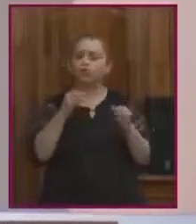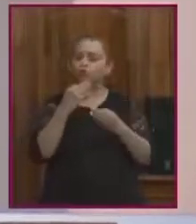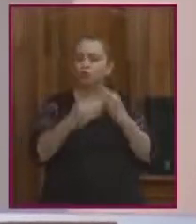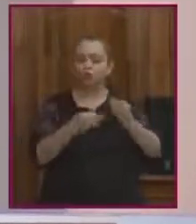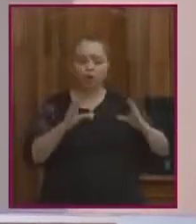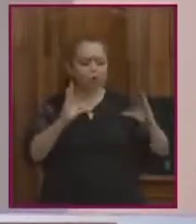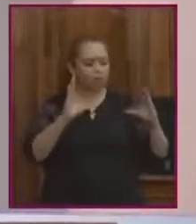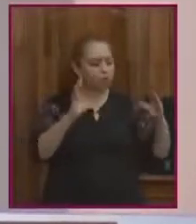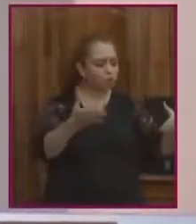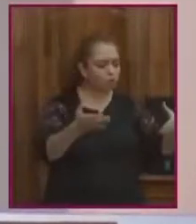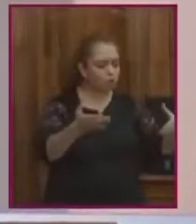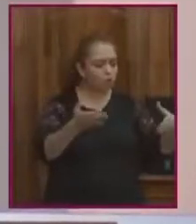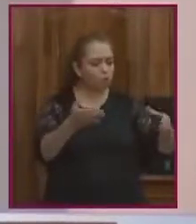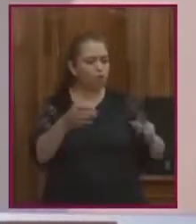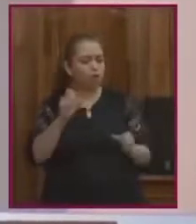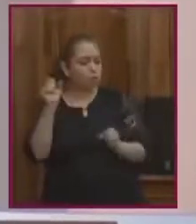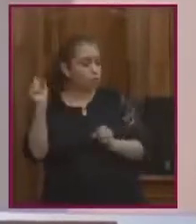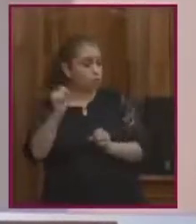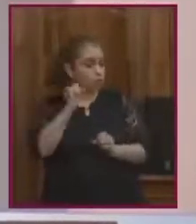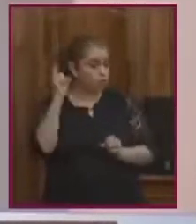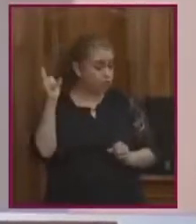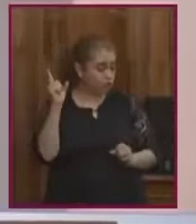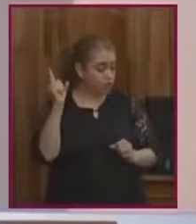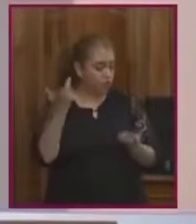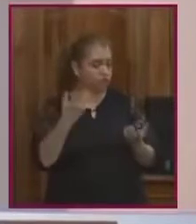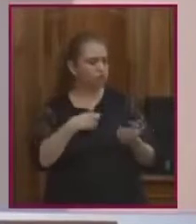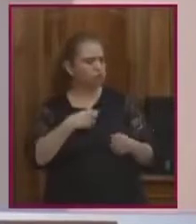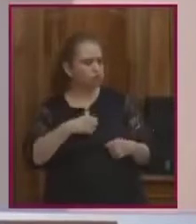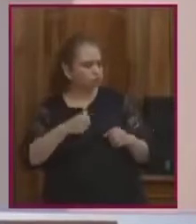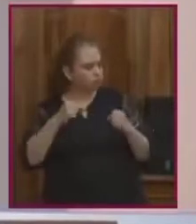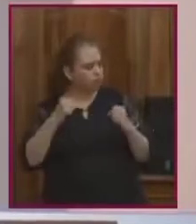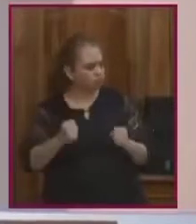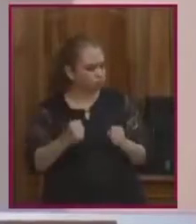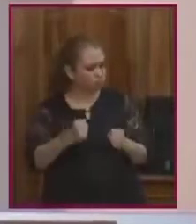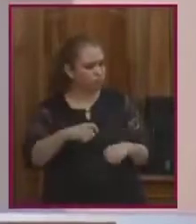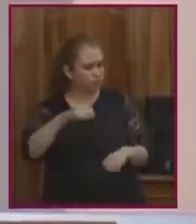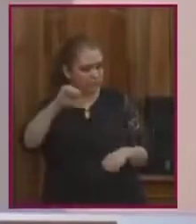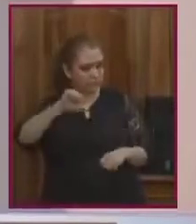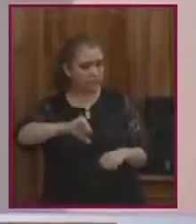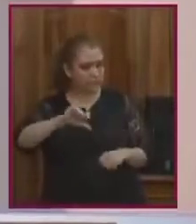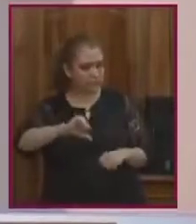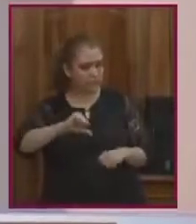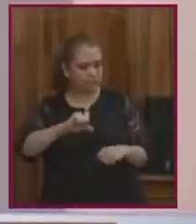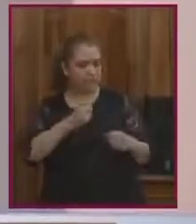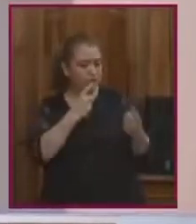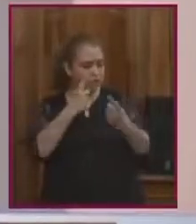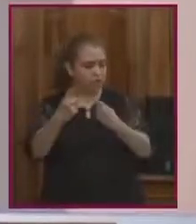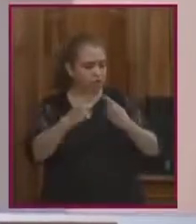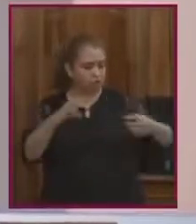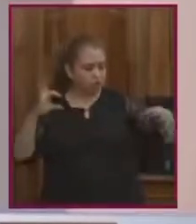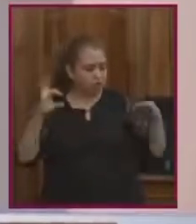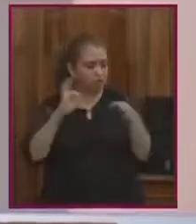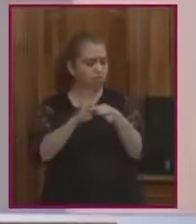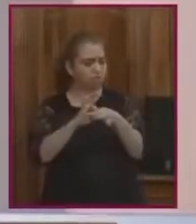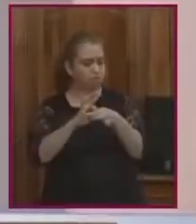de académicas y de académicos, y estoy seguro que pues, este diálogo, que será